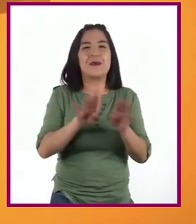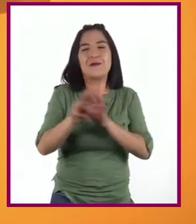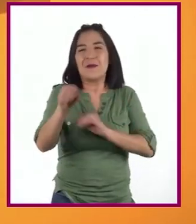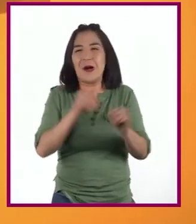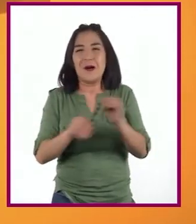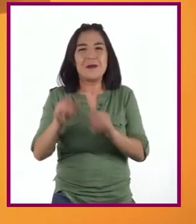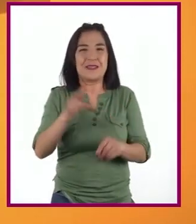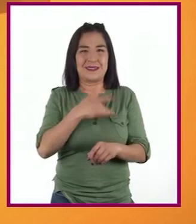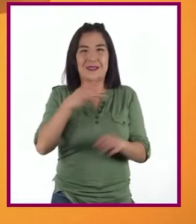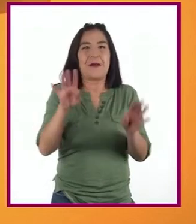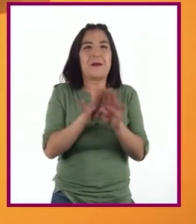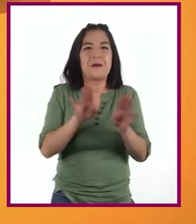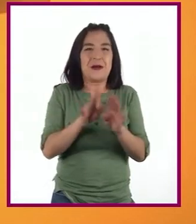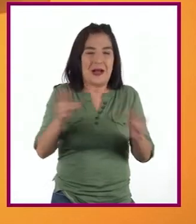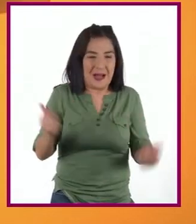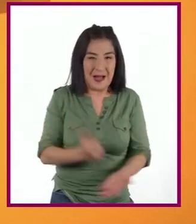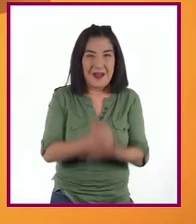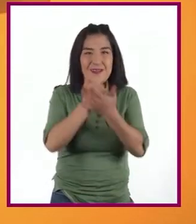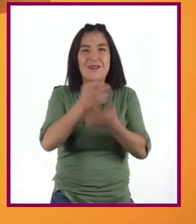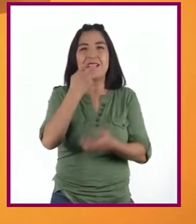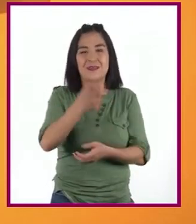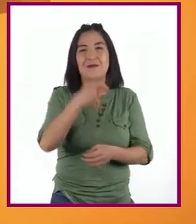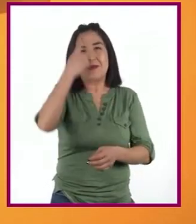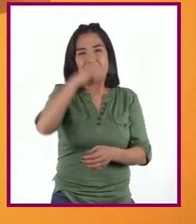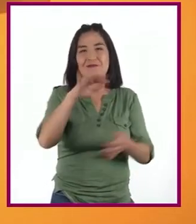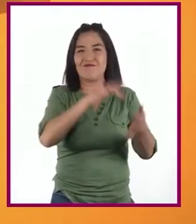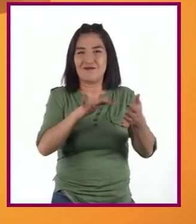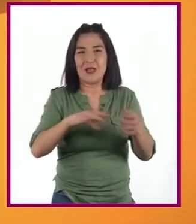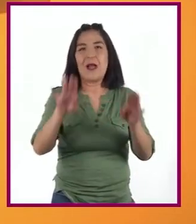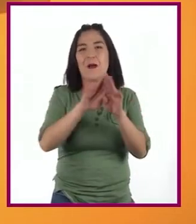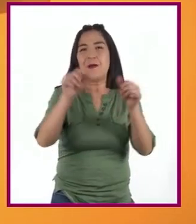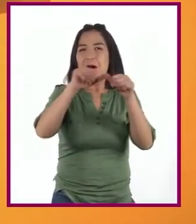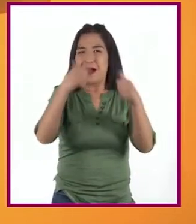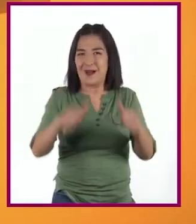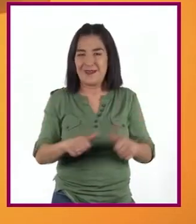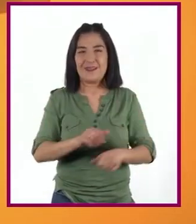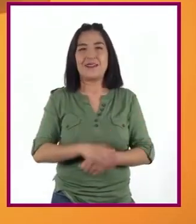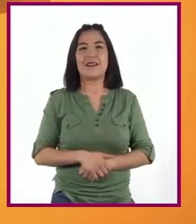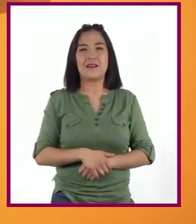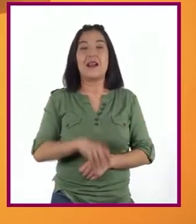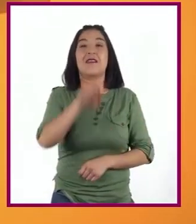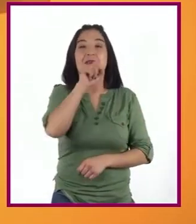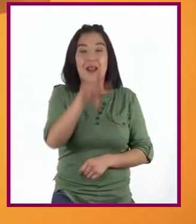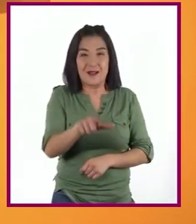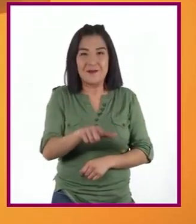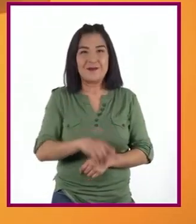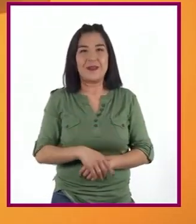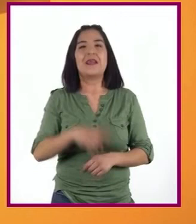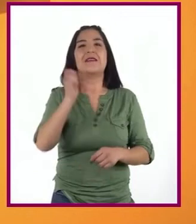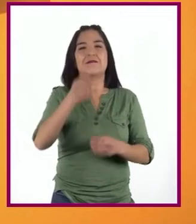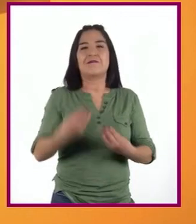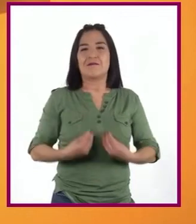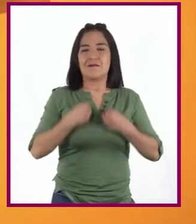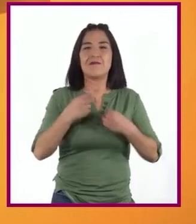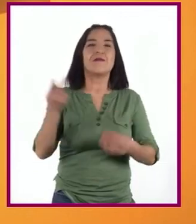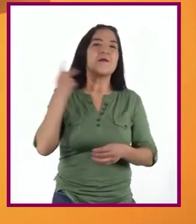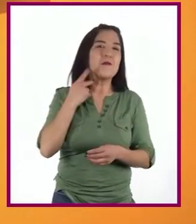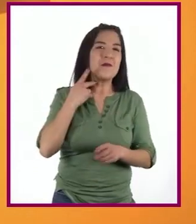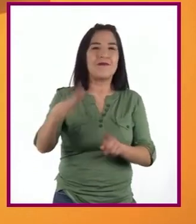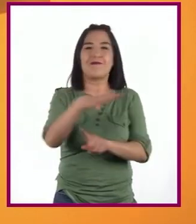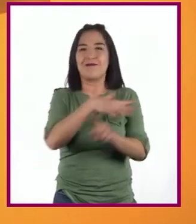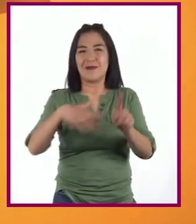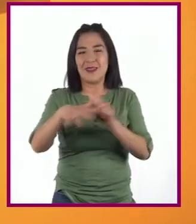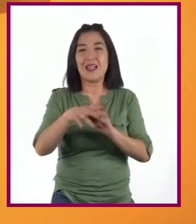movimiento que influyó no solo en la literatura y el arte en general, sino también en la vida política y